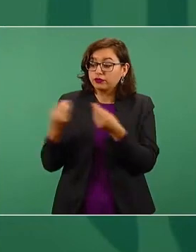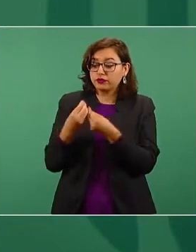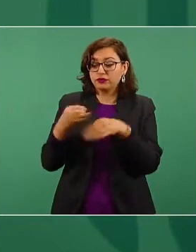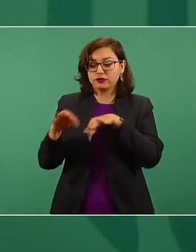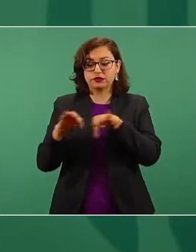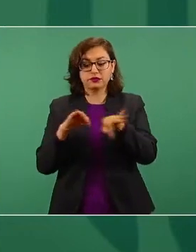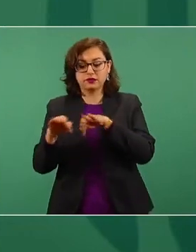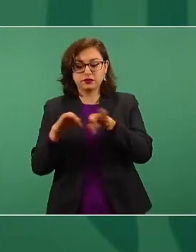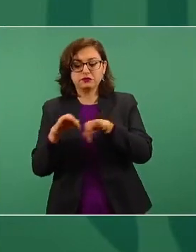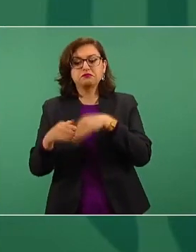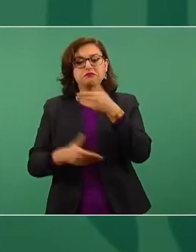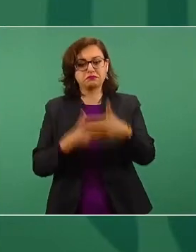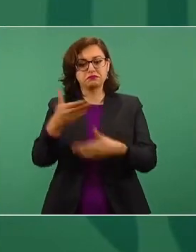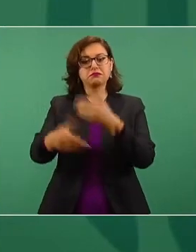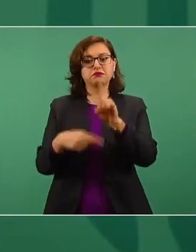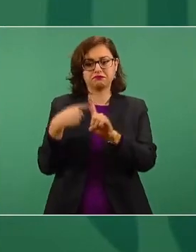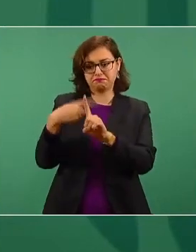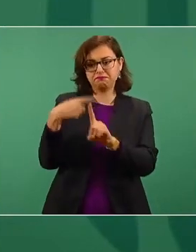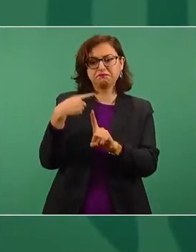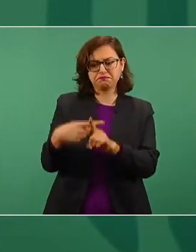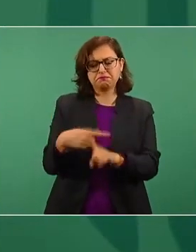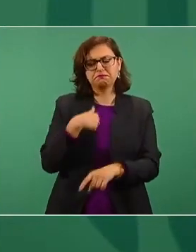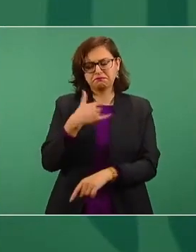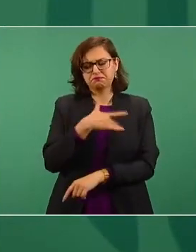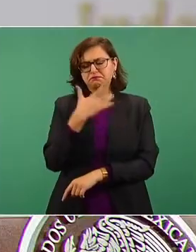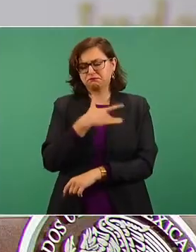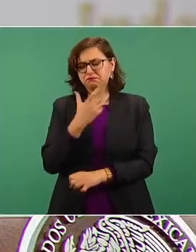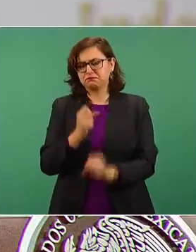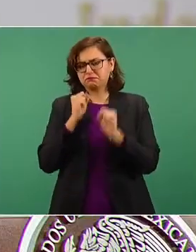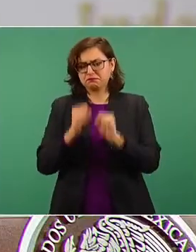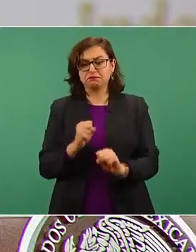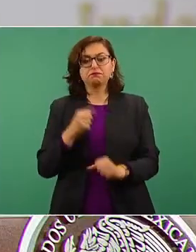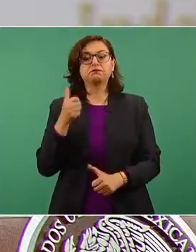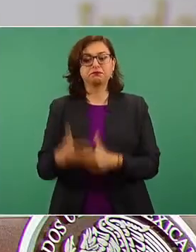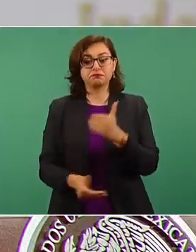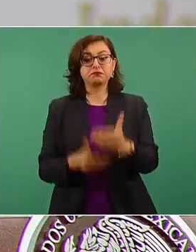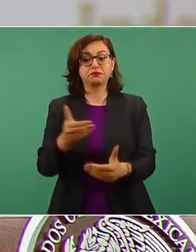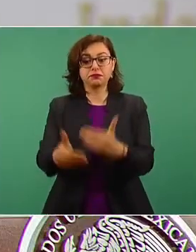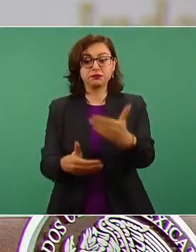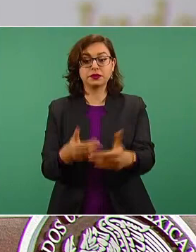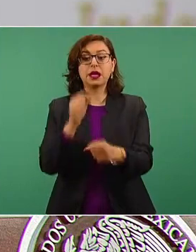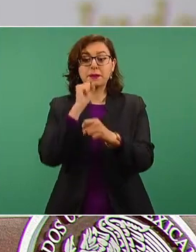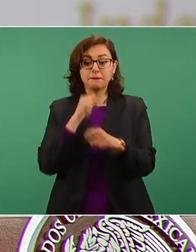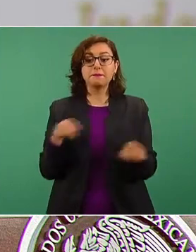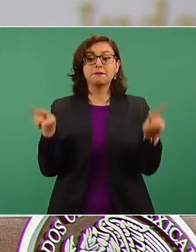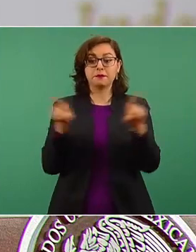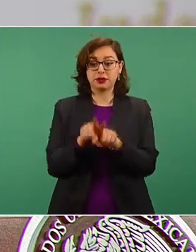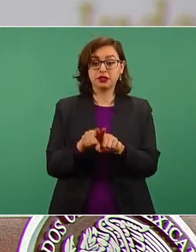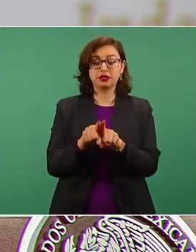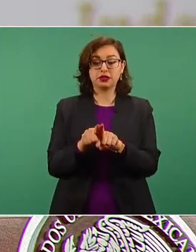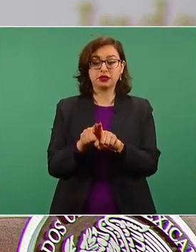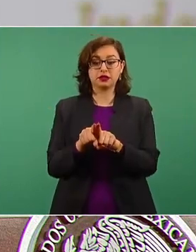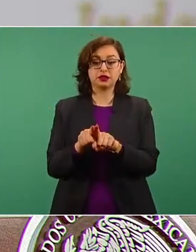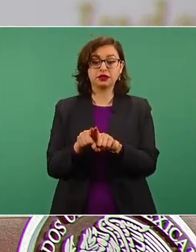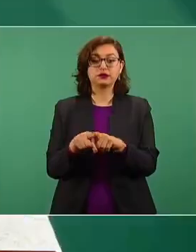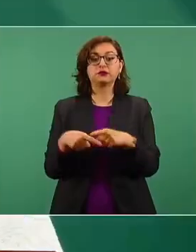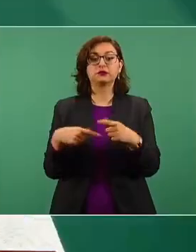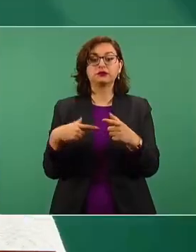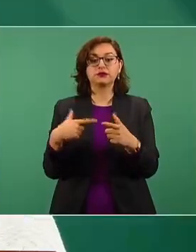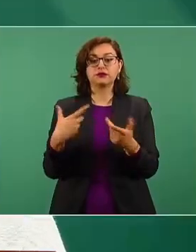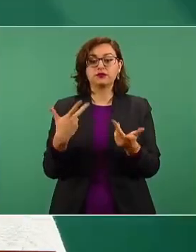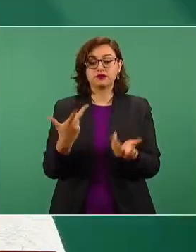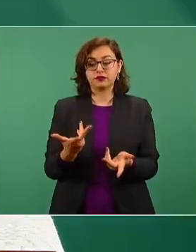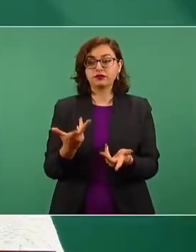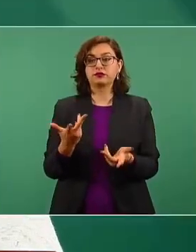que vamos a ir avanzando. Y también hay una propuesta para tener un día